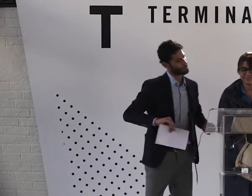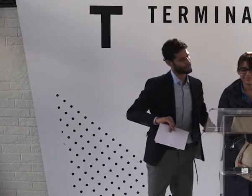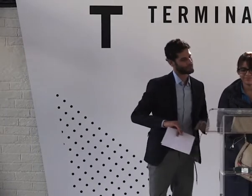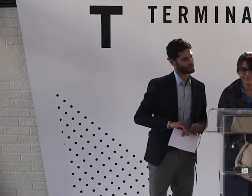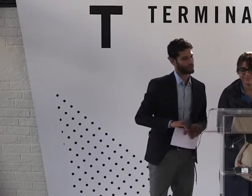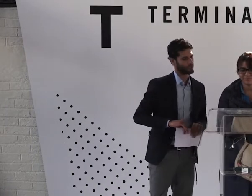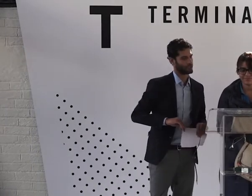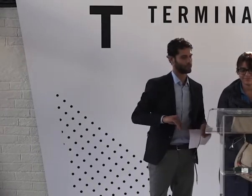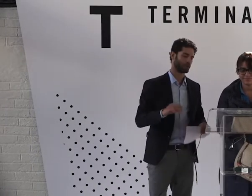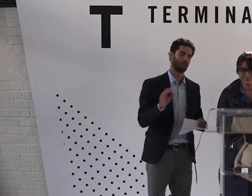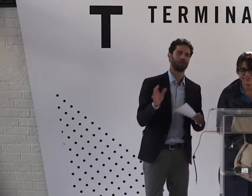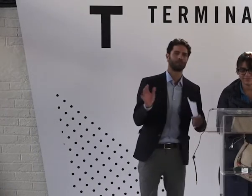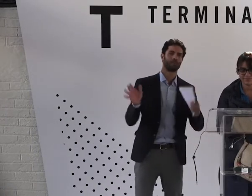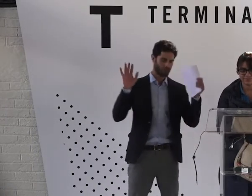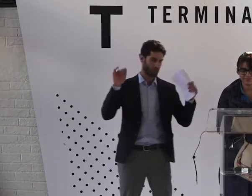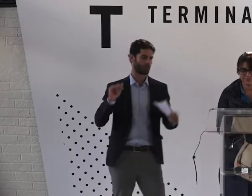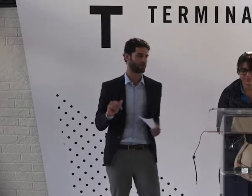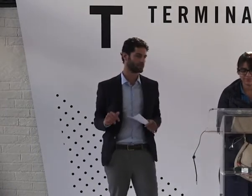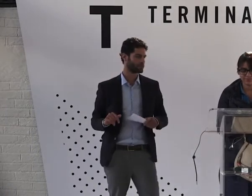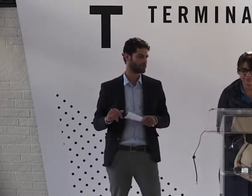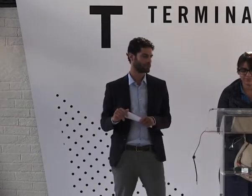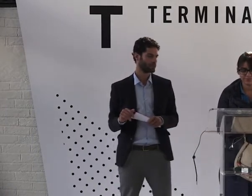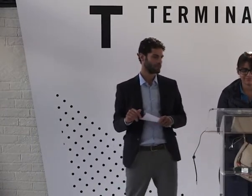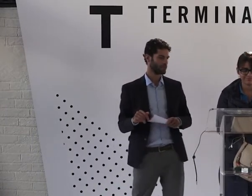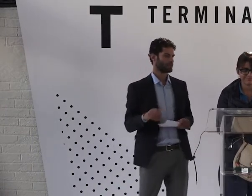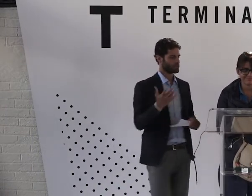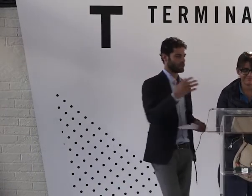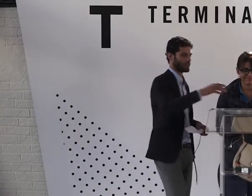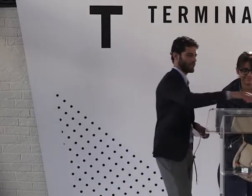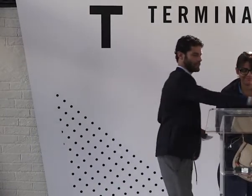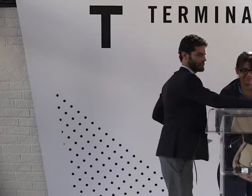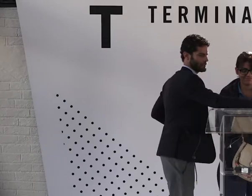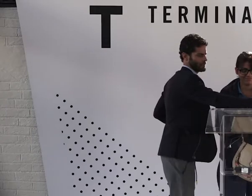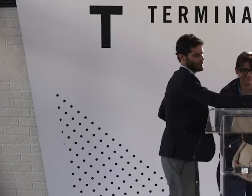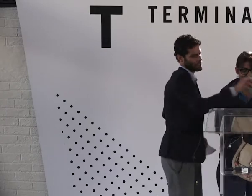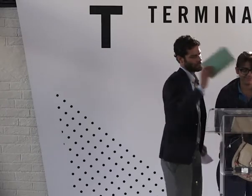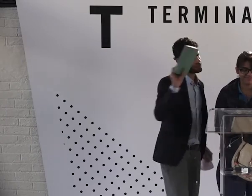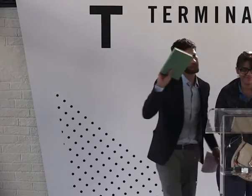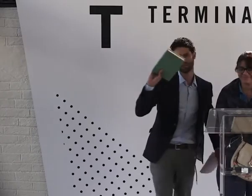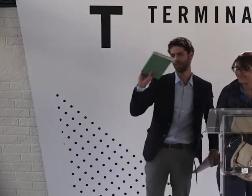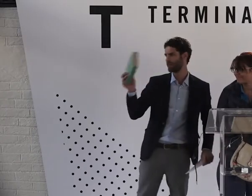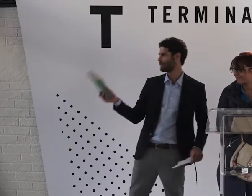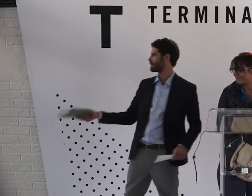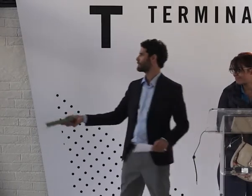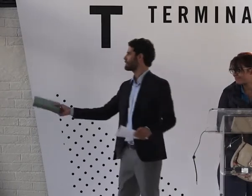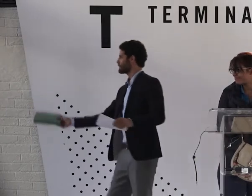Ahora, escoge, pon tu mano encima solo de uno. Ok.